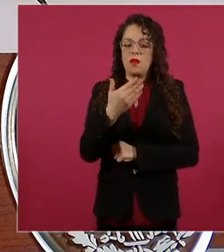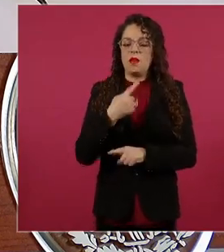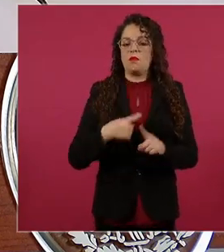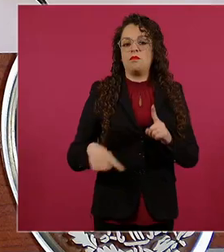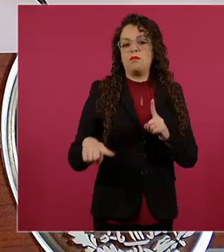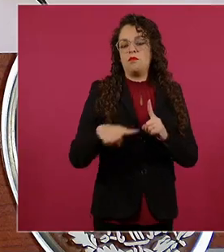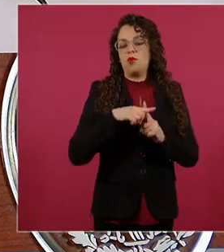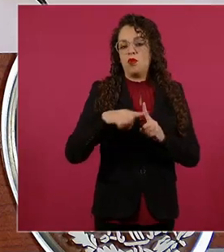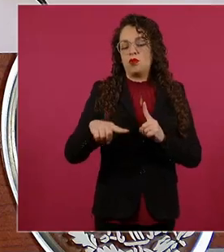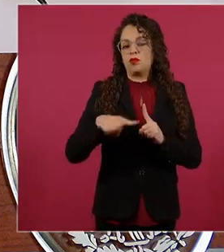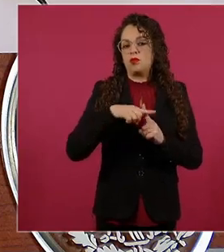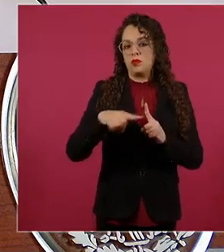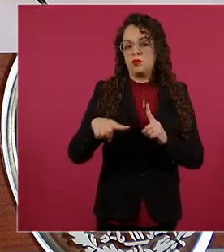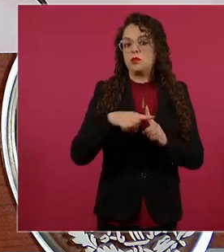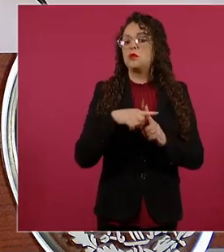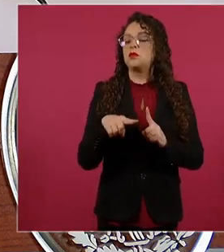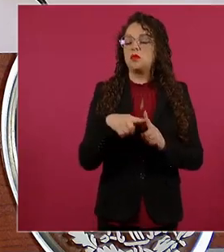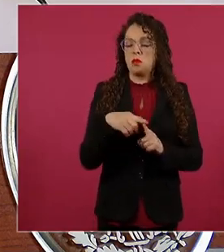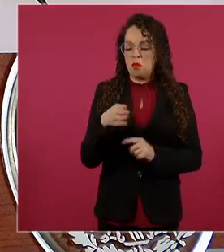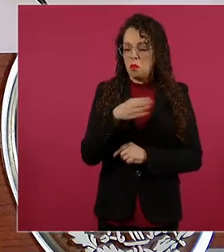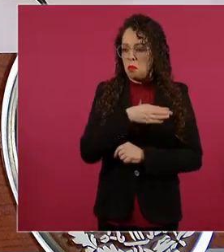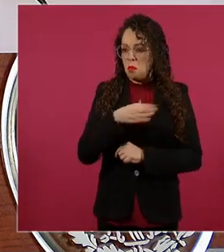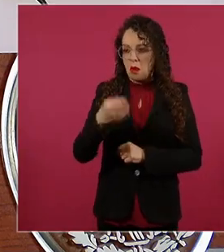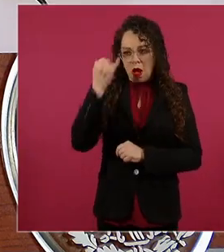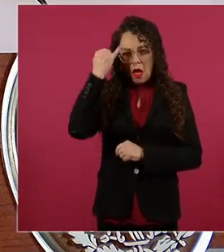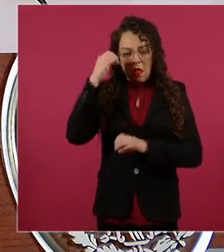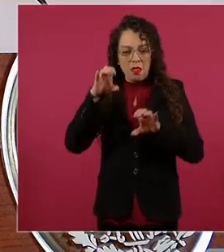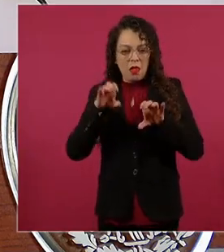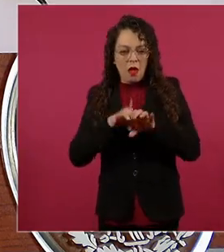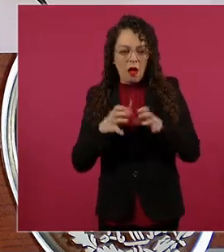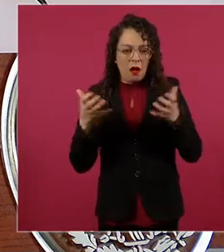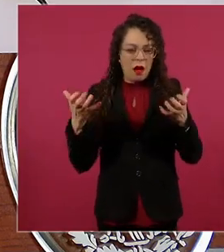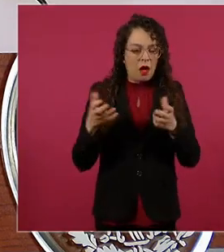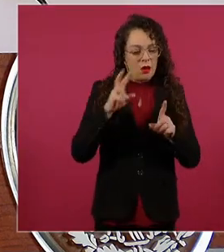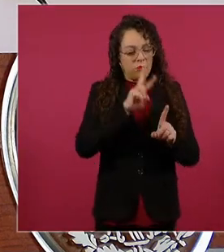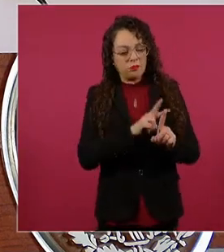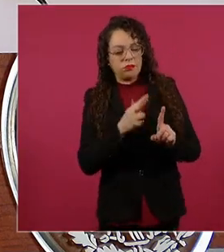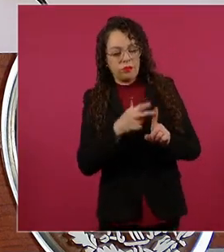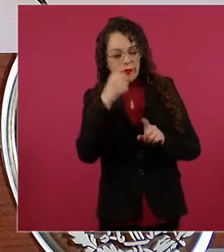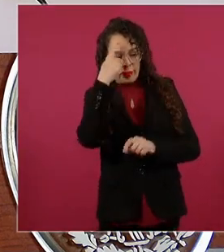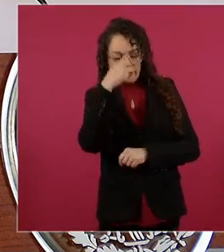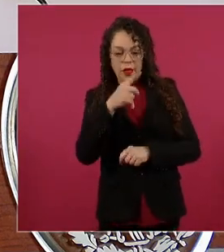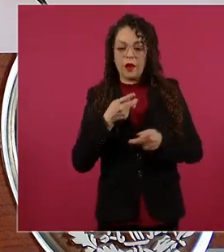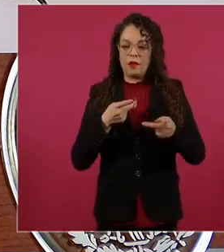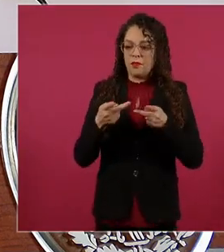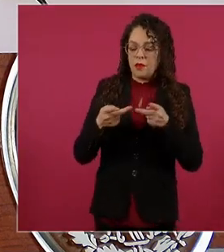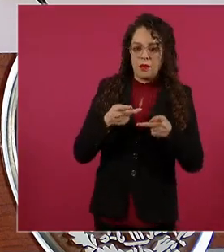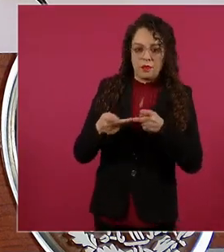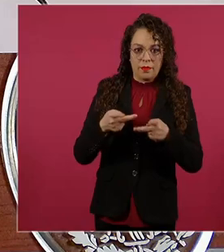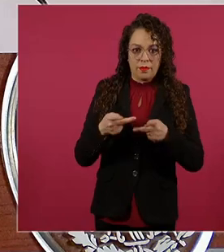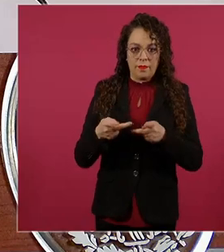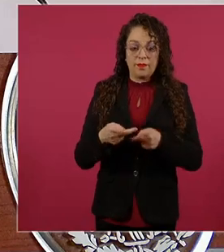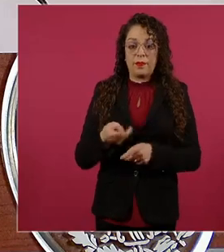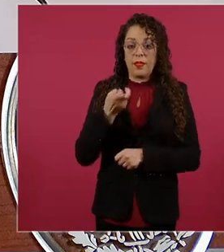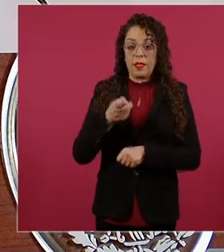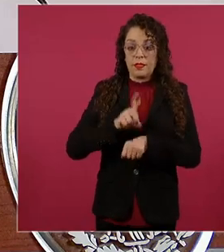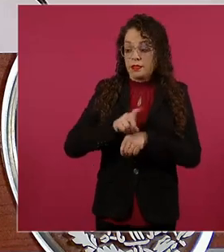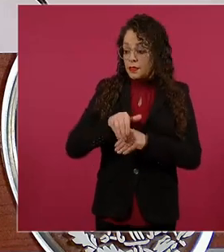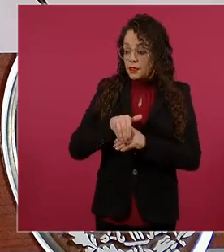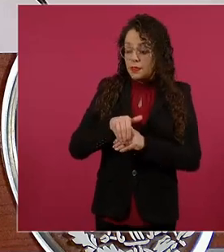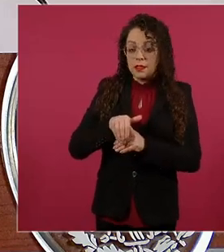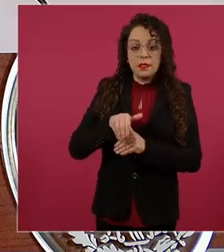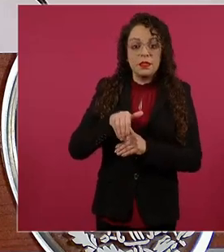El volver a la construcción de Infonavit es un tema que ha sido muy debatido en estos días. La verdad es que